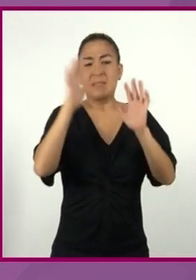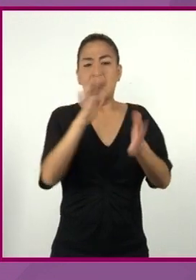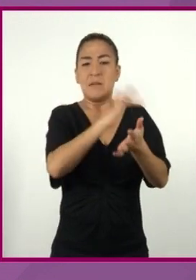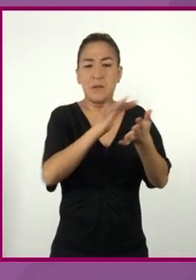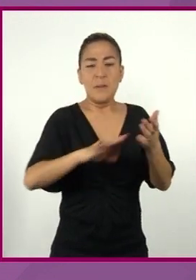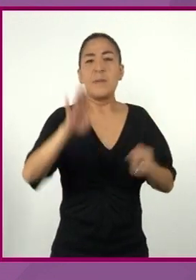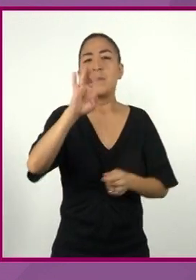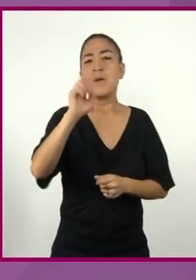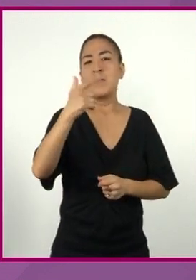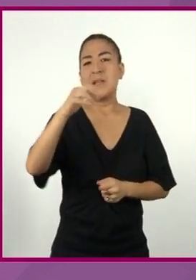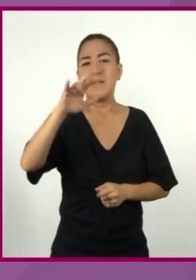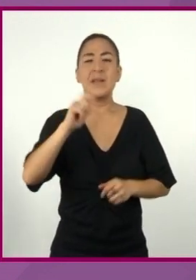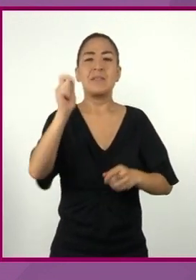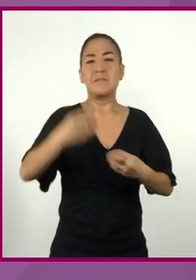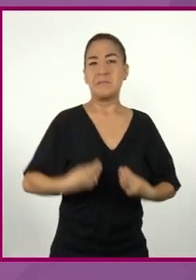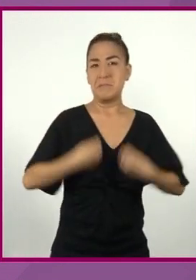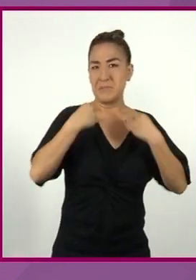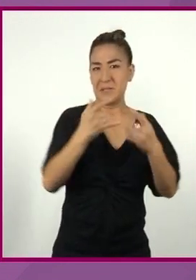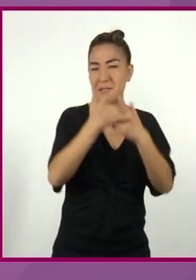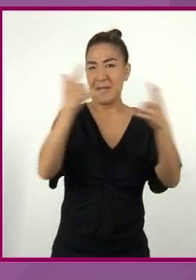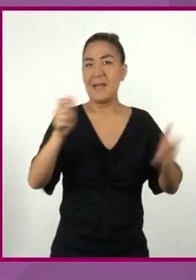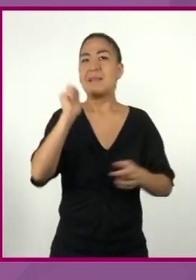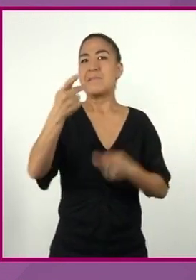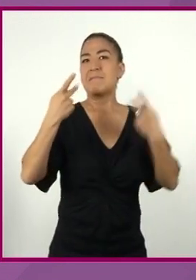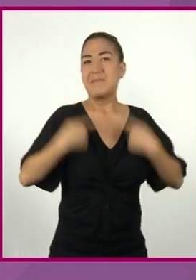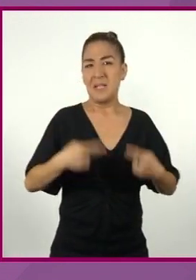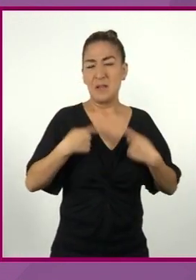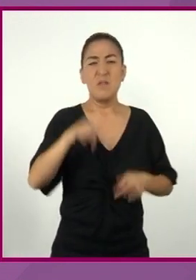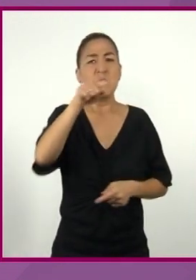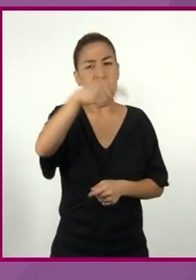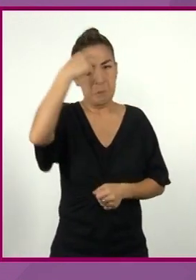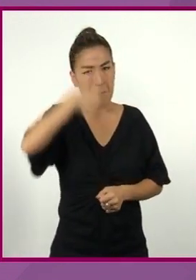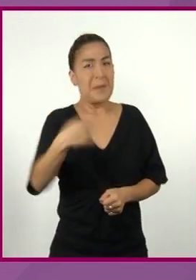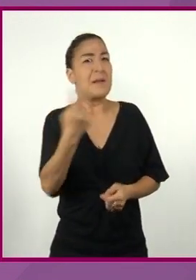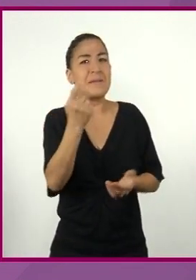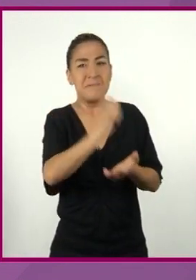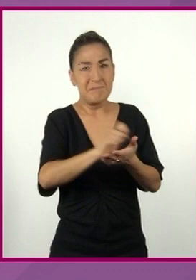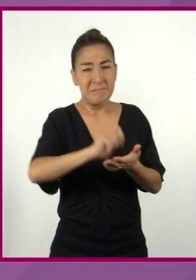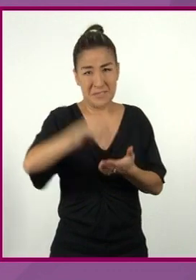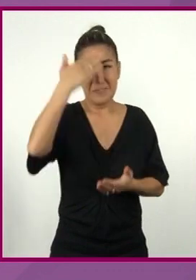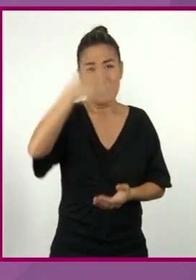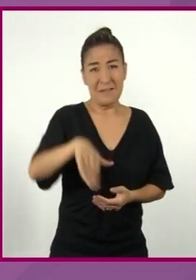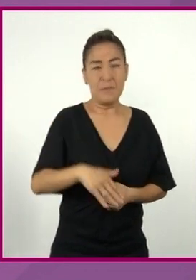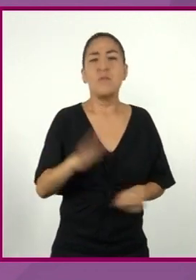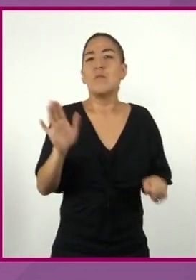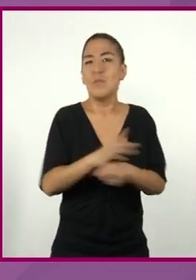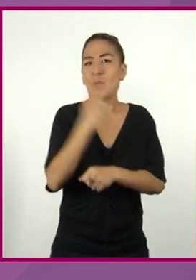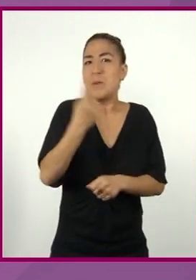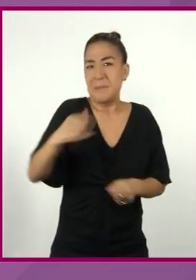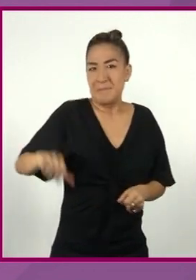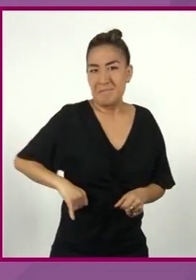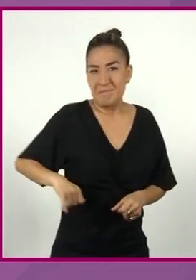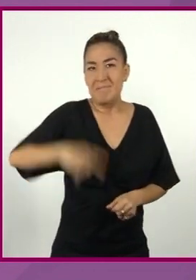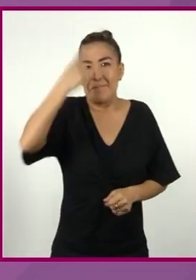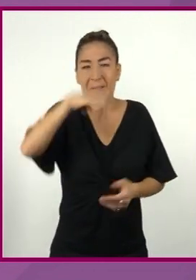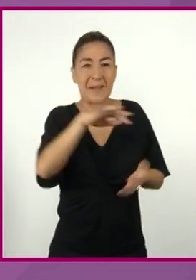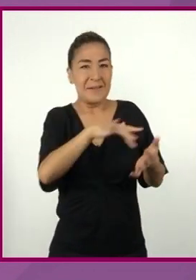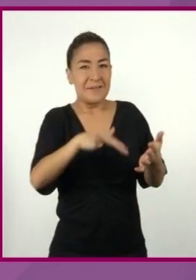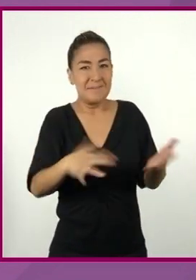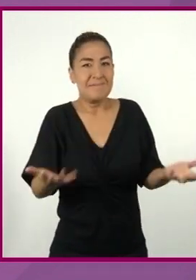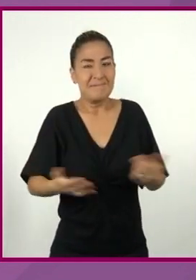o los datos más importantes de la vida de alguien? ¿Saben para qué se escriben? ¿Por qué es interesante leerlas?